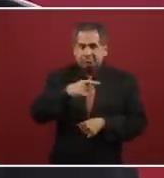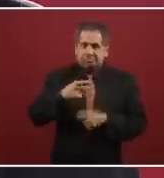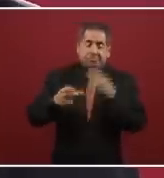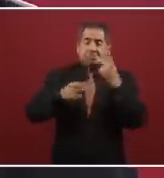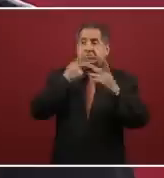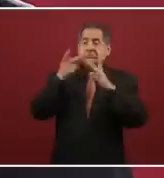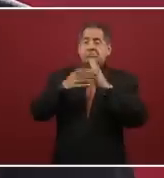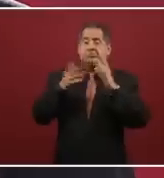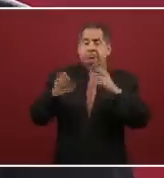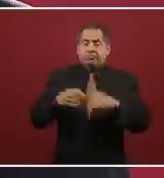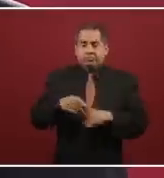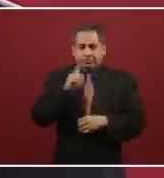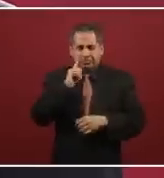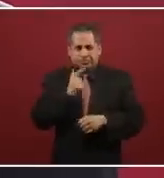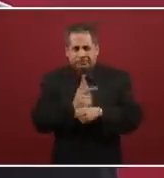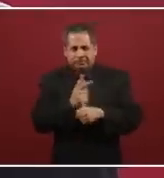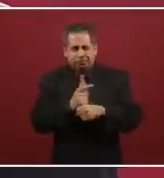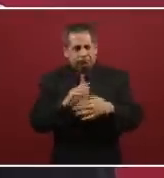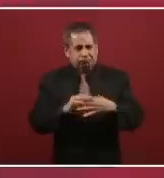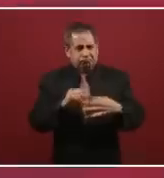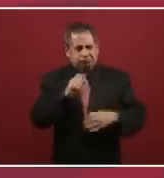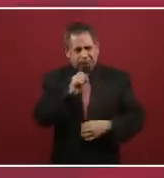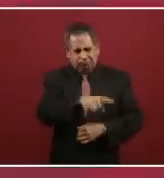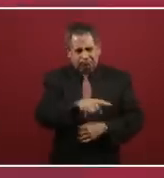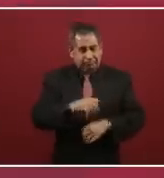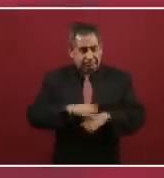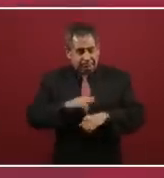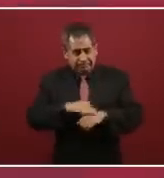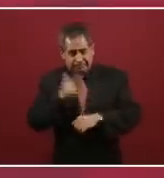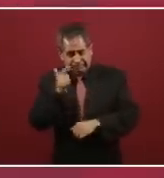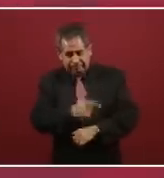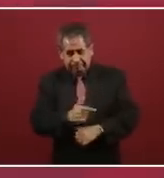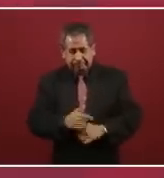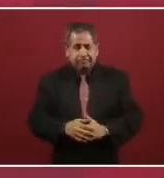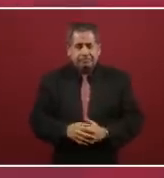Y ahí van a ir saliendo las cosas, entre más